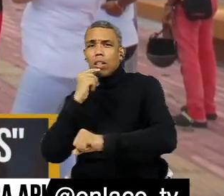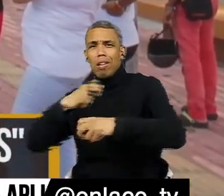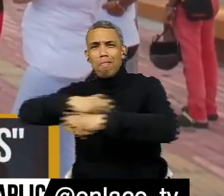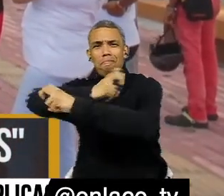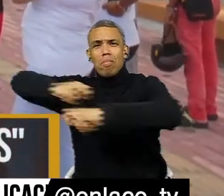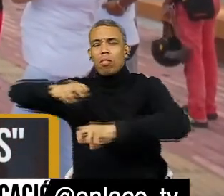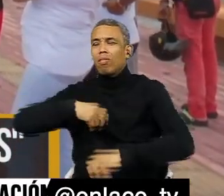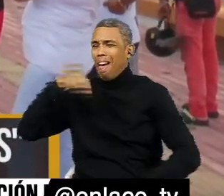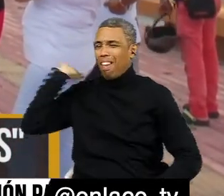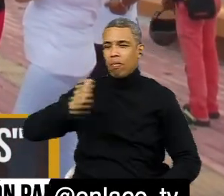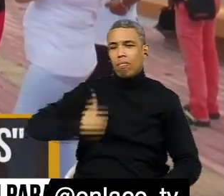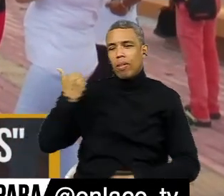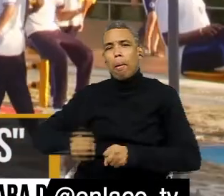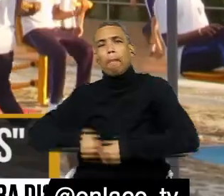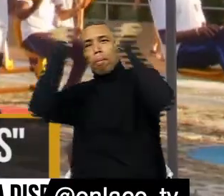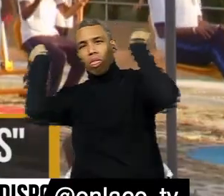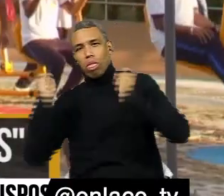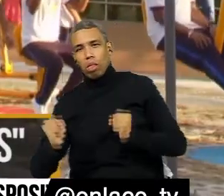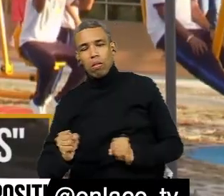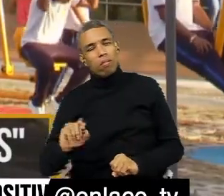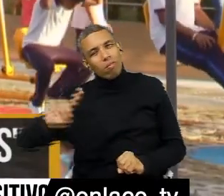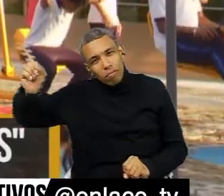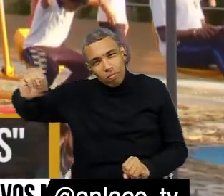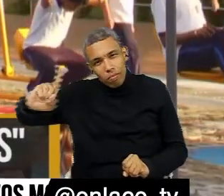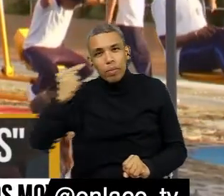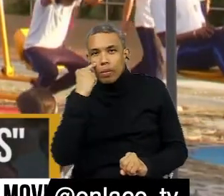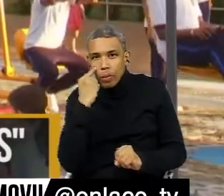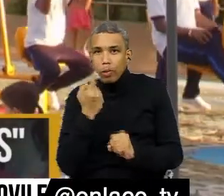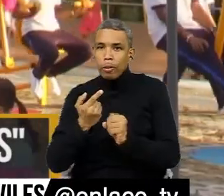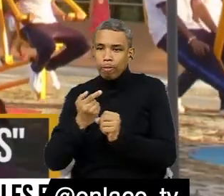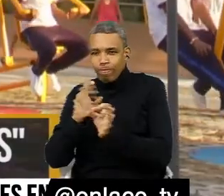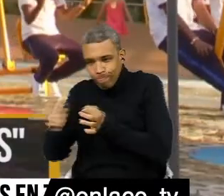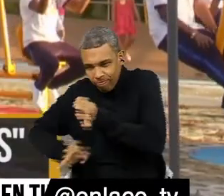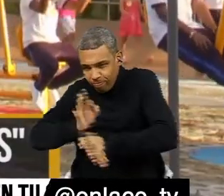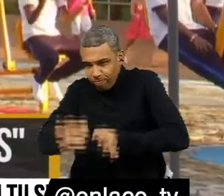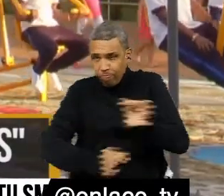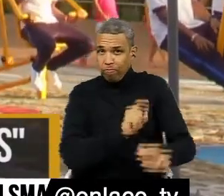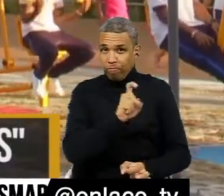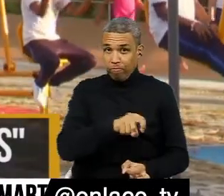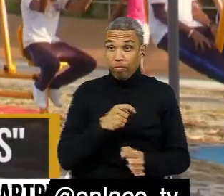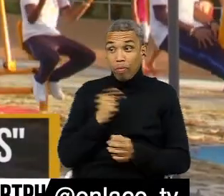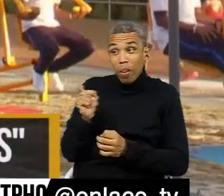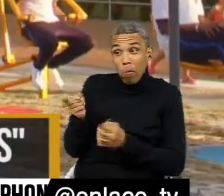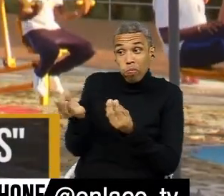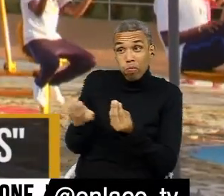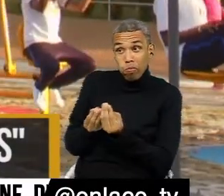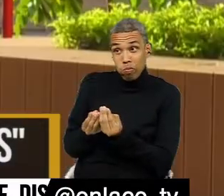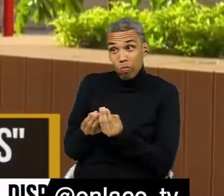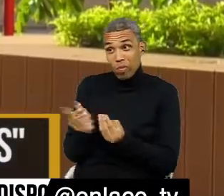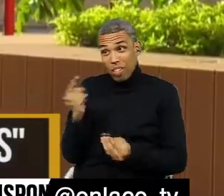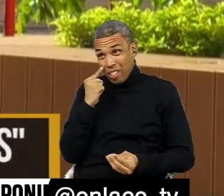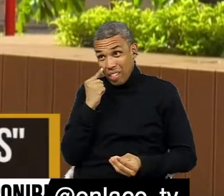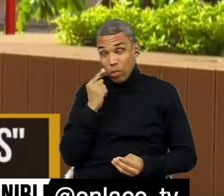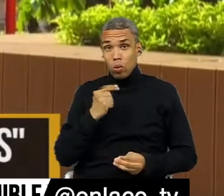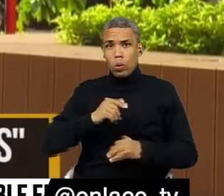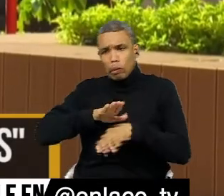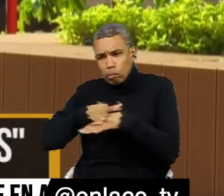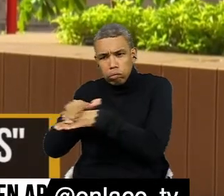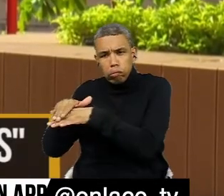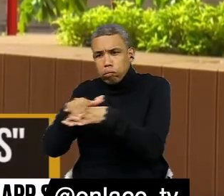los vigías que nos acompañan diariamente recorriendo la ciudad en diferentes puntos, ellos van a desarrollar una